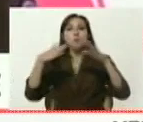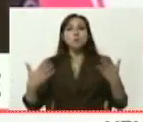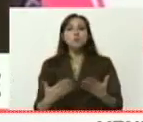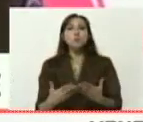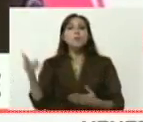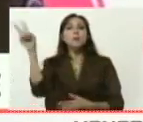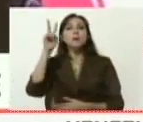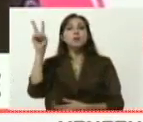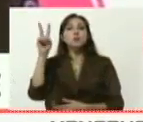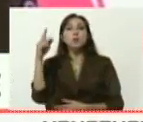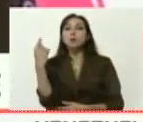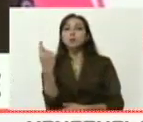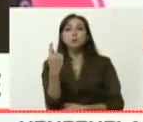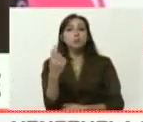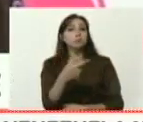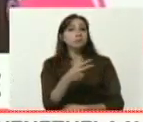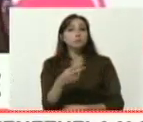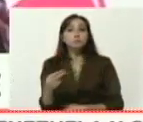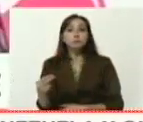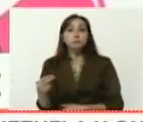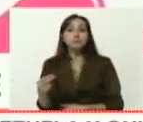sola.